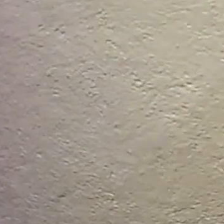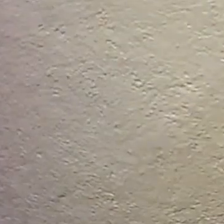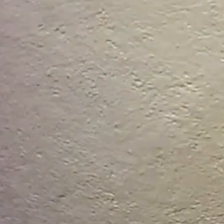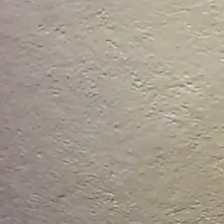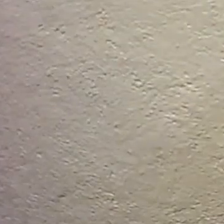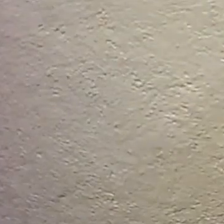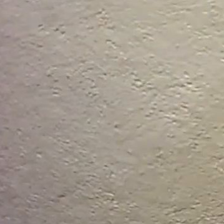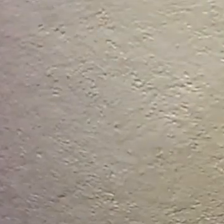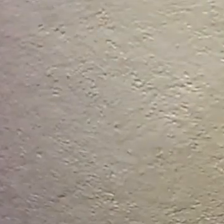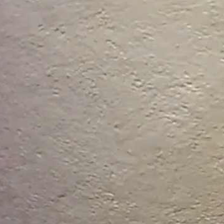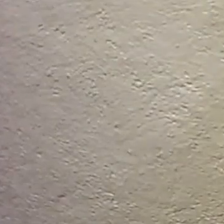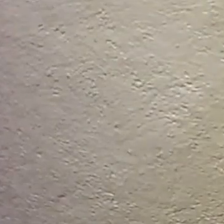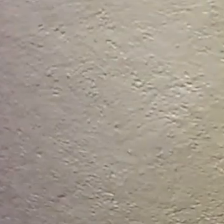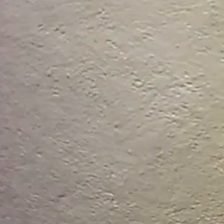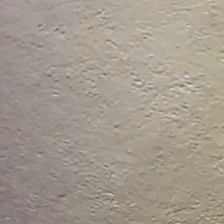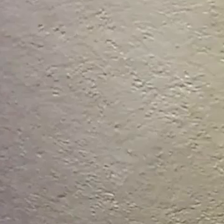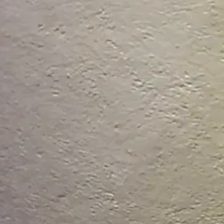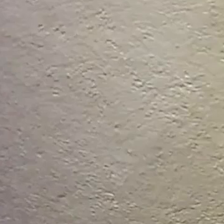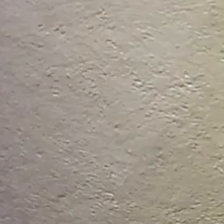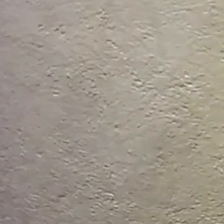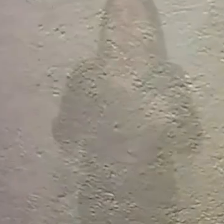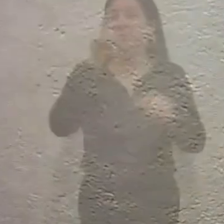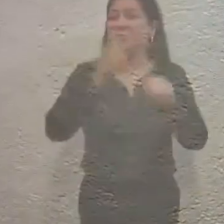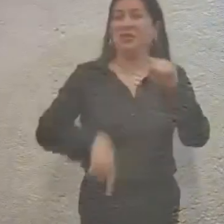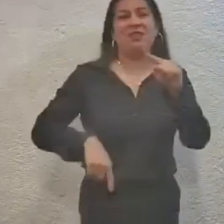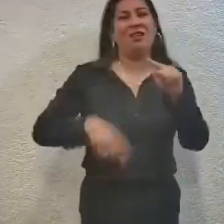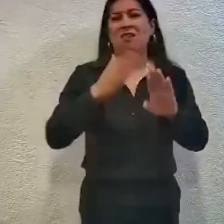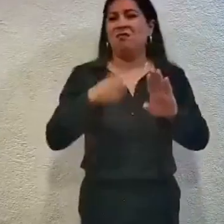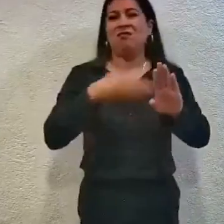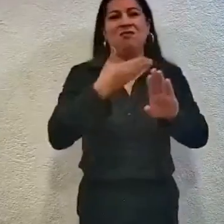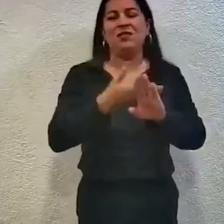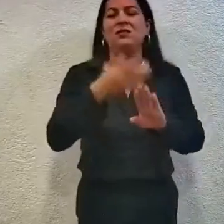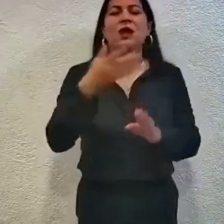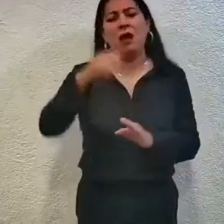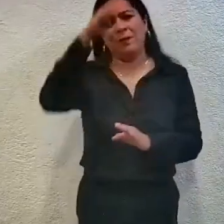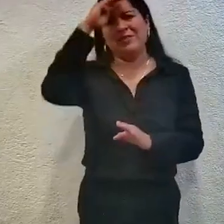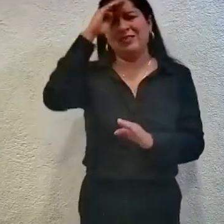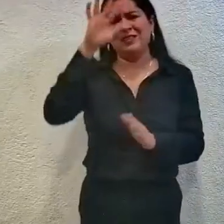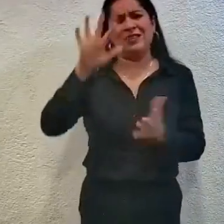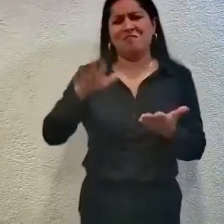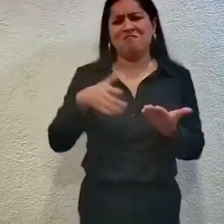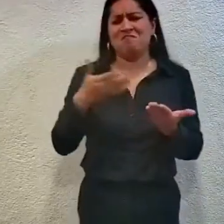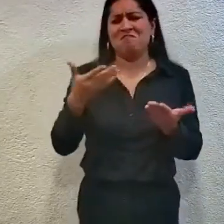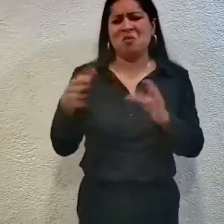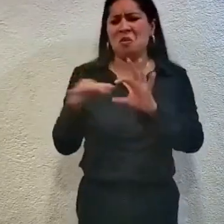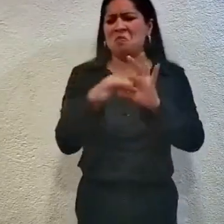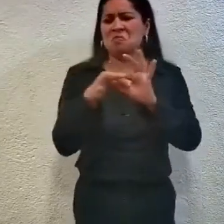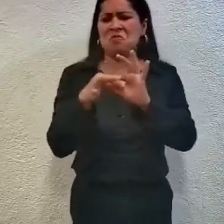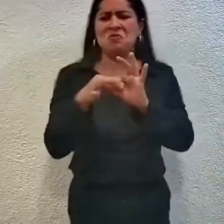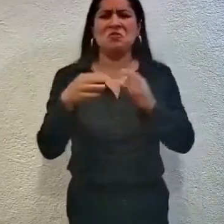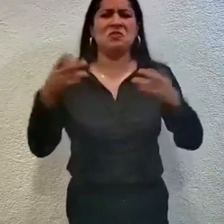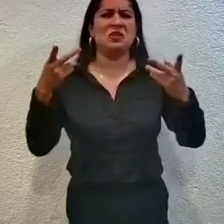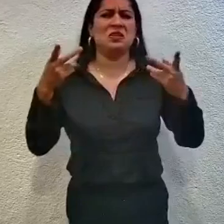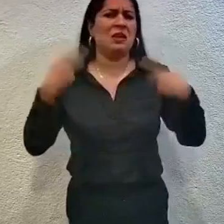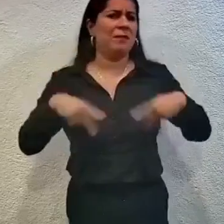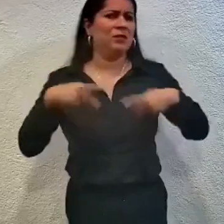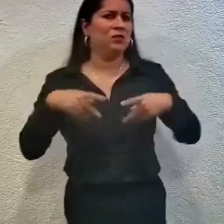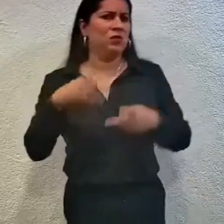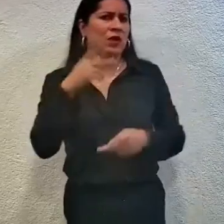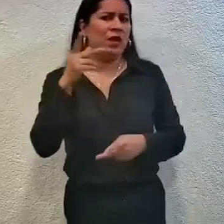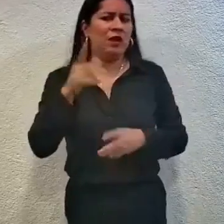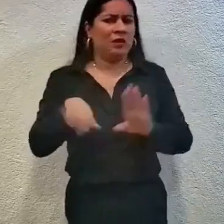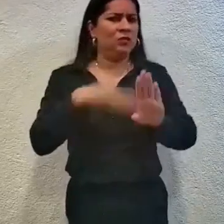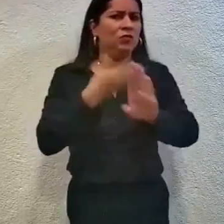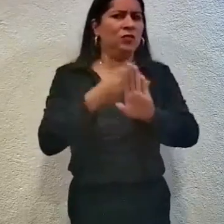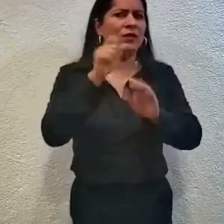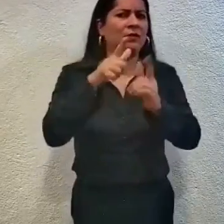contigua 1, se propone calificar como infundados los agravios al estimar que no se acreditó la relación entre el ciudadano cuestionado y el Partido